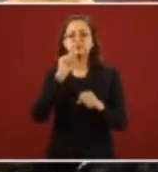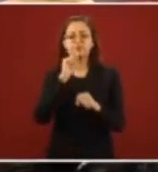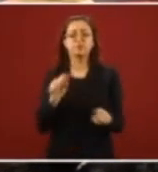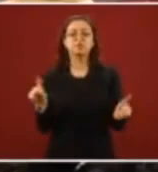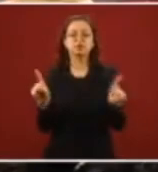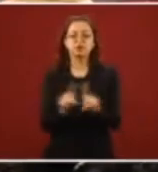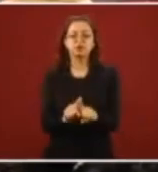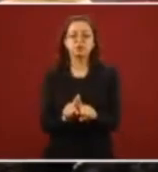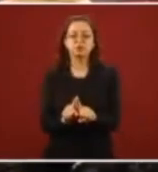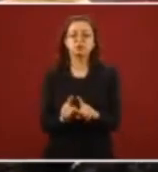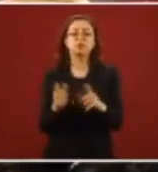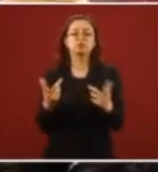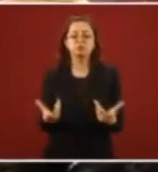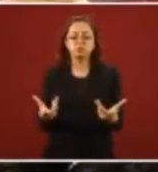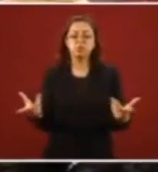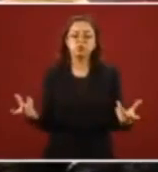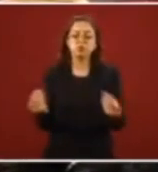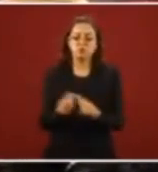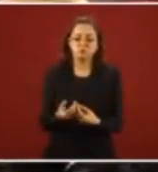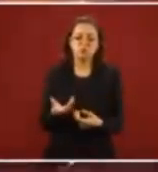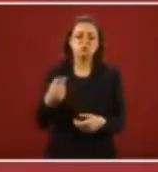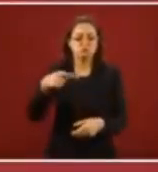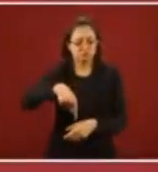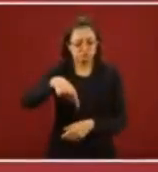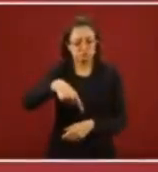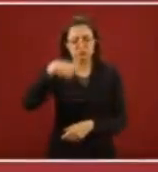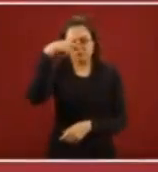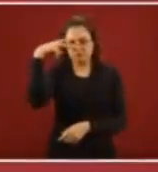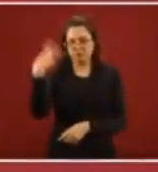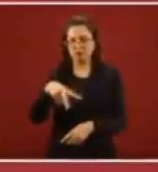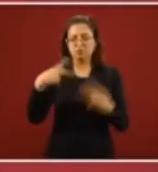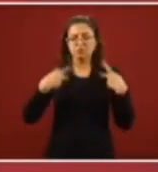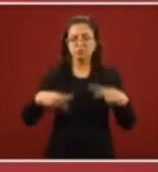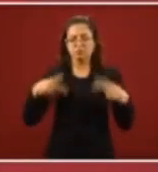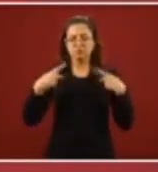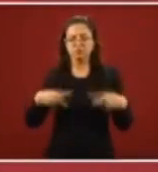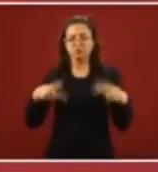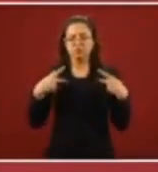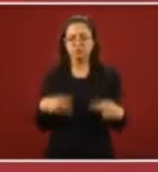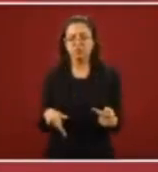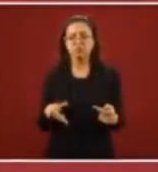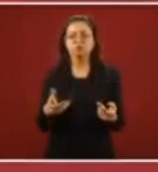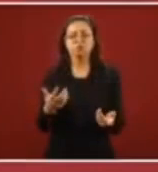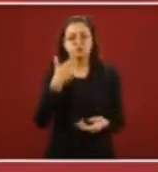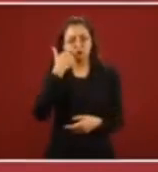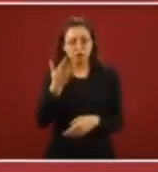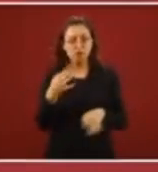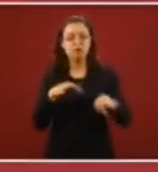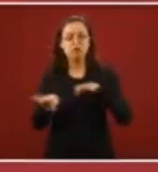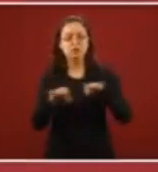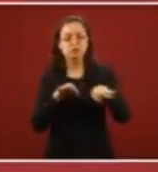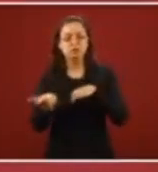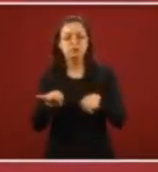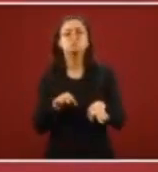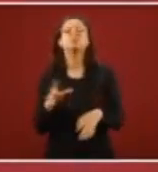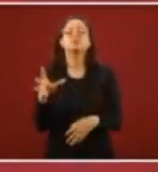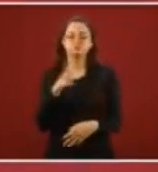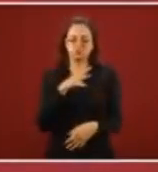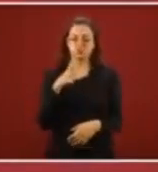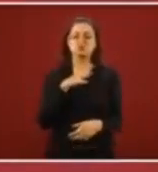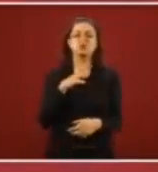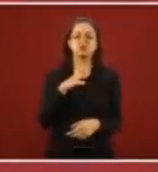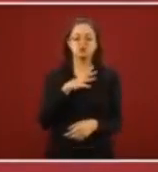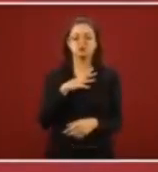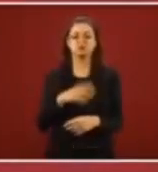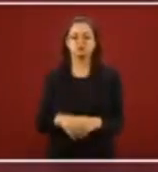con nacionales. Y también lo mismo para nuestros con nacionales. Hay manera de que tengan trabajo,